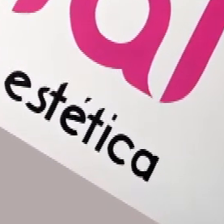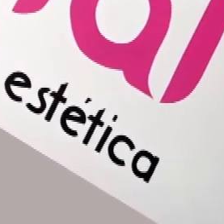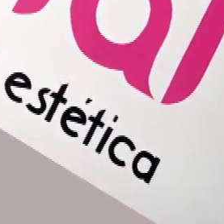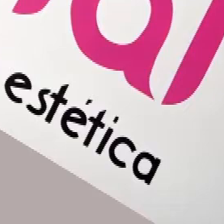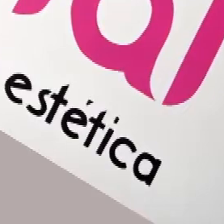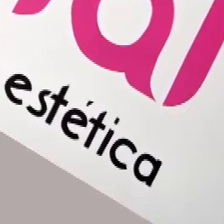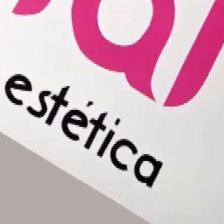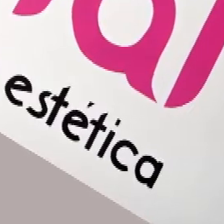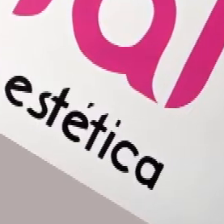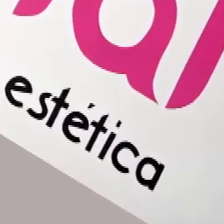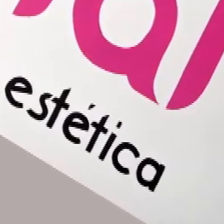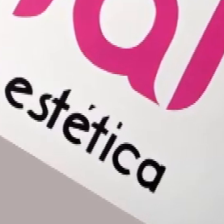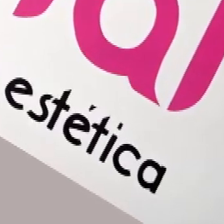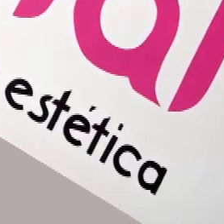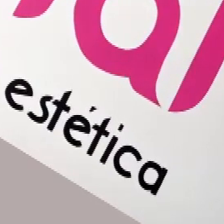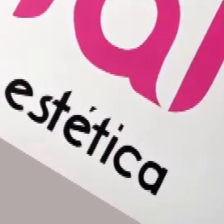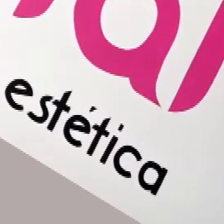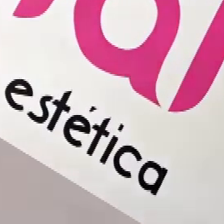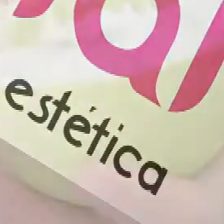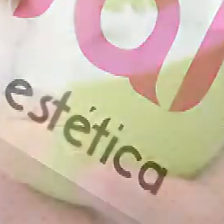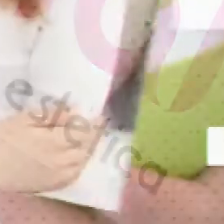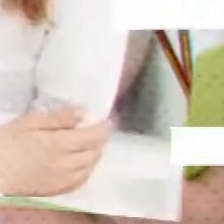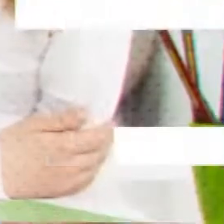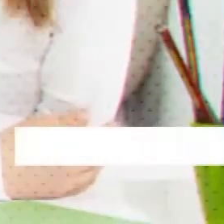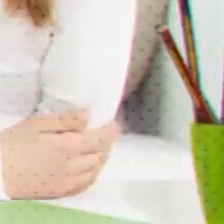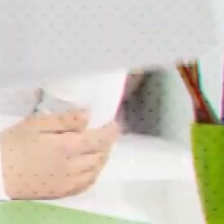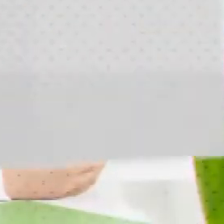313-461-2919. Vital Centro de Estética.